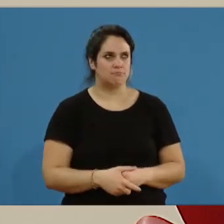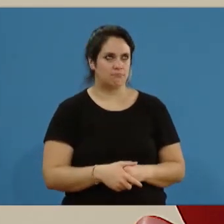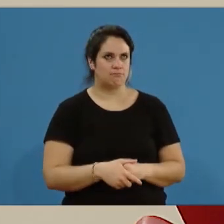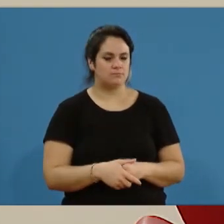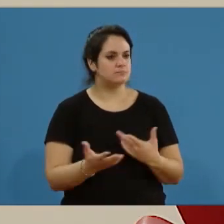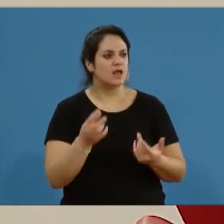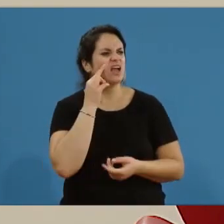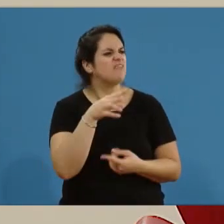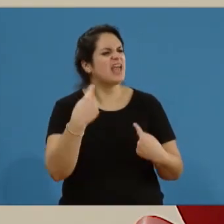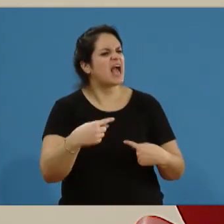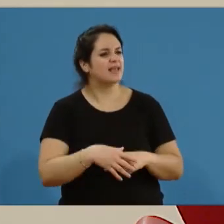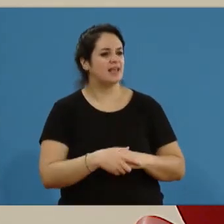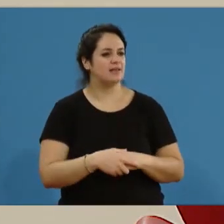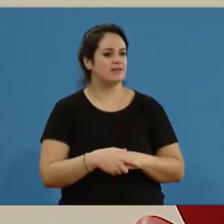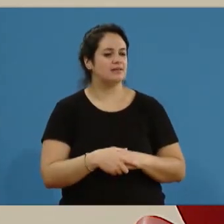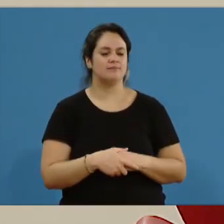¿Que vea qué?